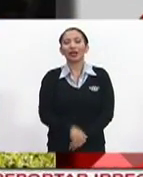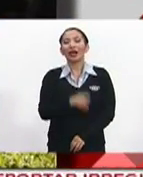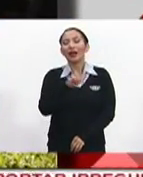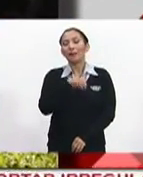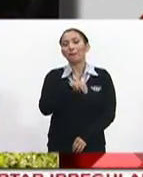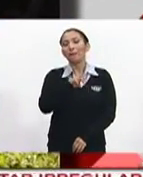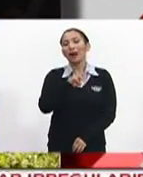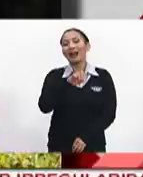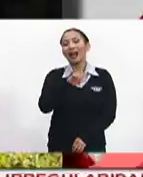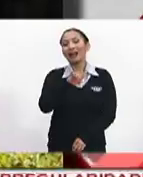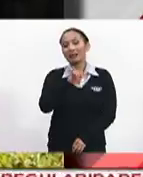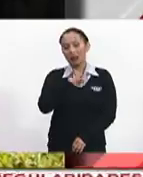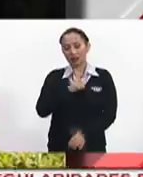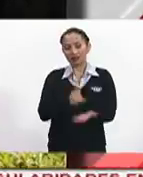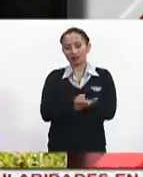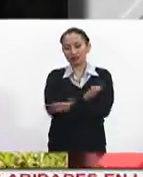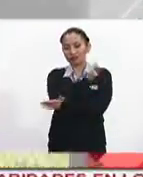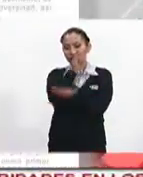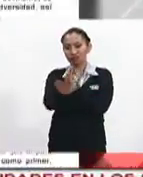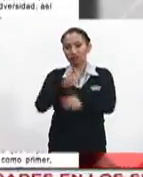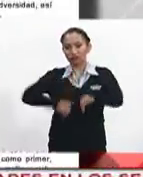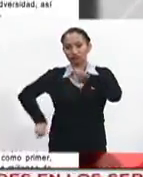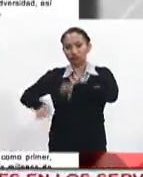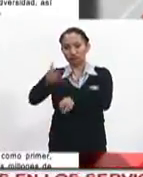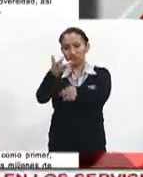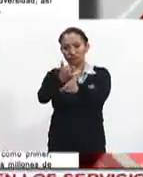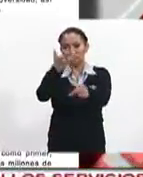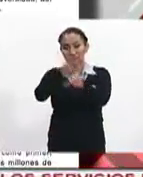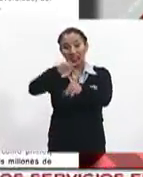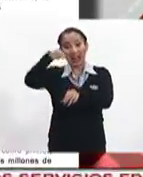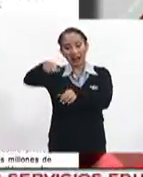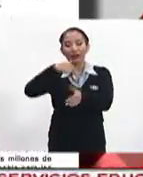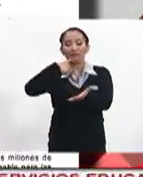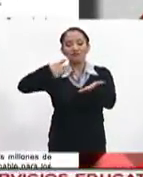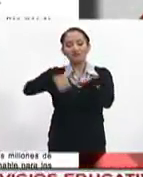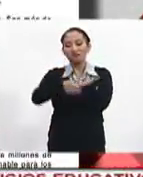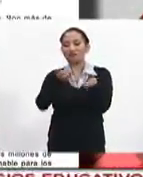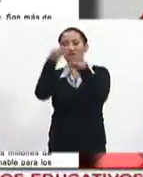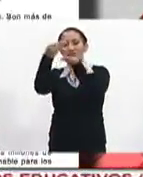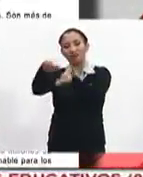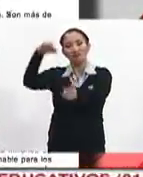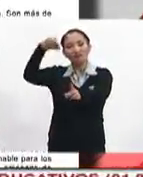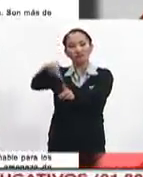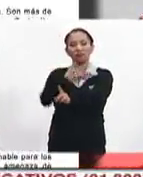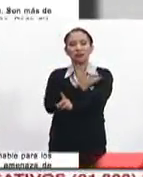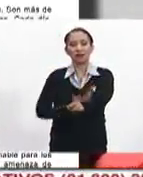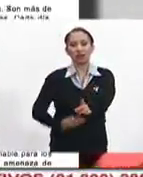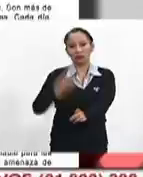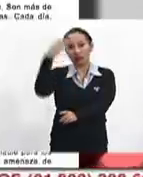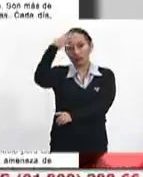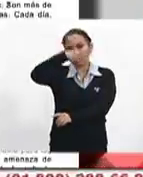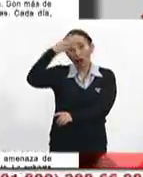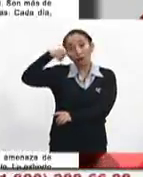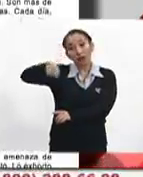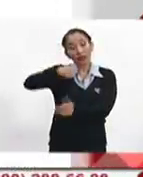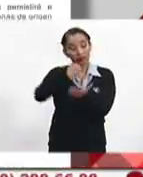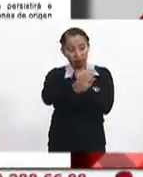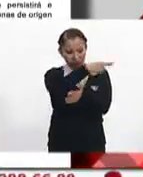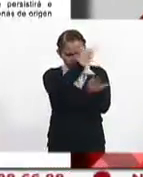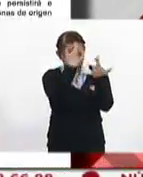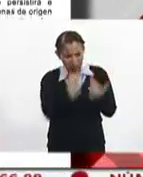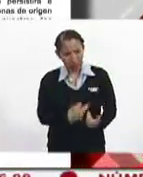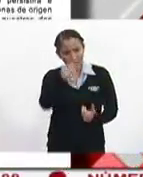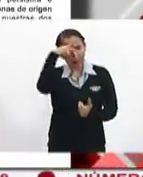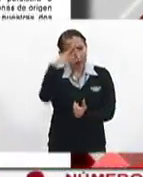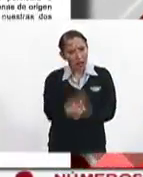Margarita Zavala decidió ir hasta la Embajada de los Estados Unidos y ahí entregó una carta dirigida al presidente Donald Trump en la cual exigió